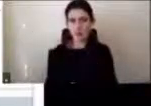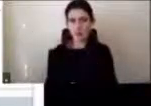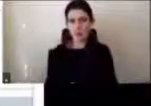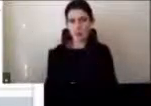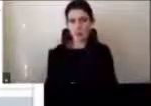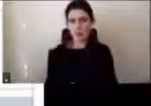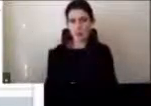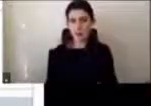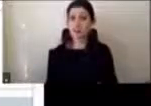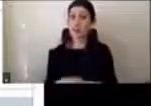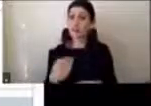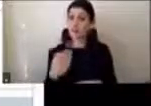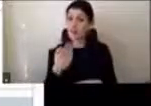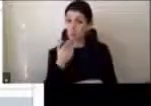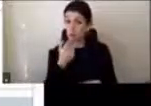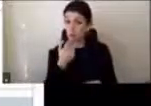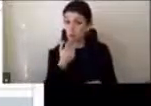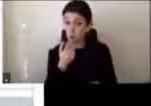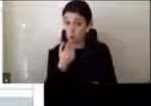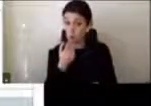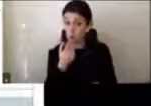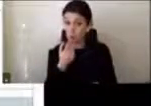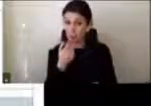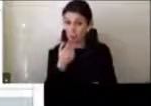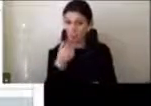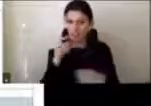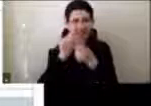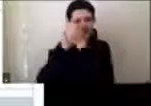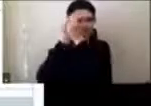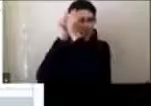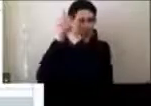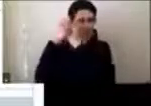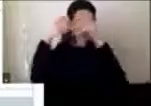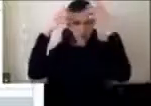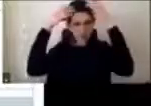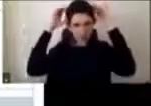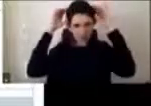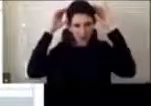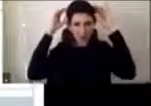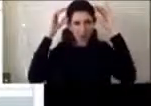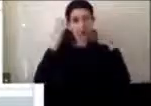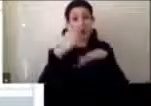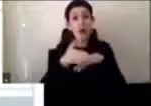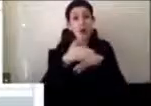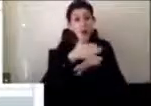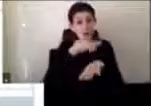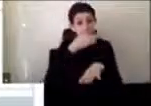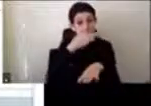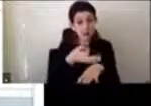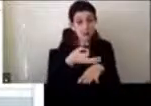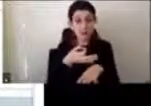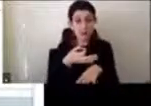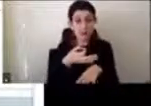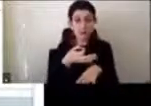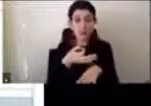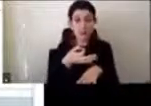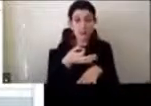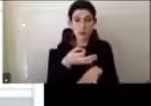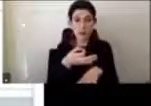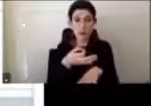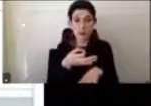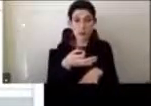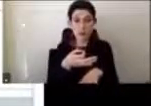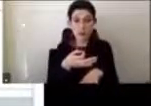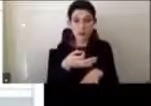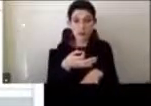Pero también esta neuroplasticidad, como ya mencionamos anteriormente, se da durante el